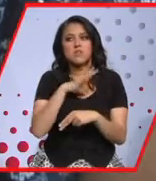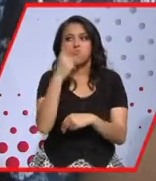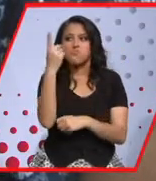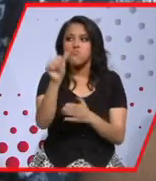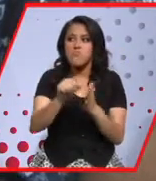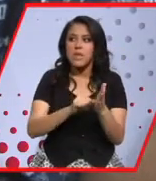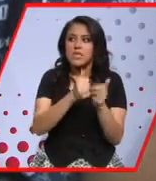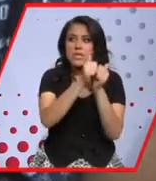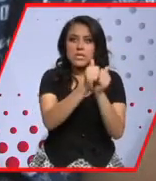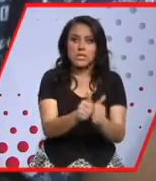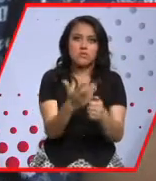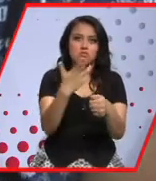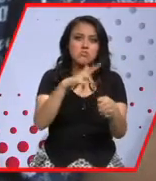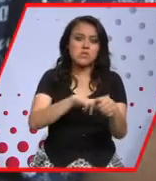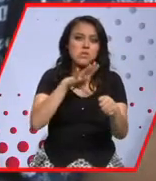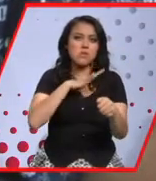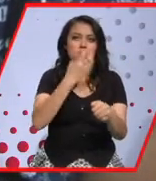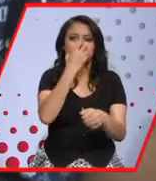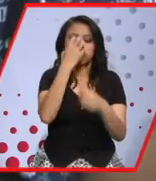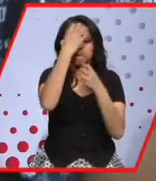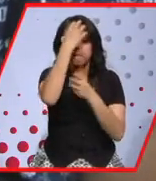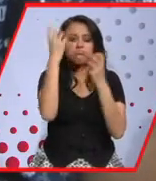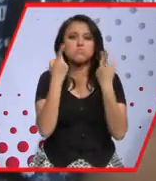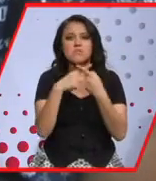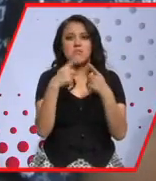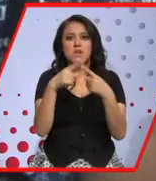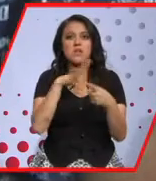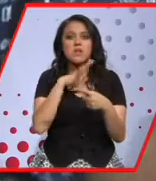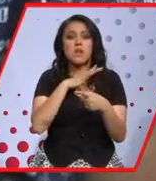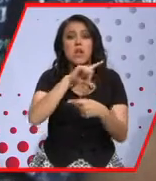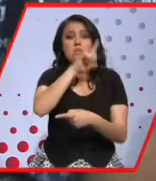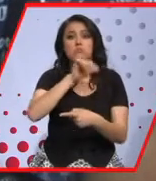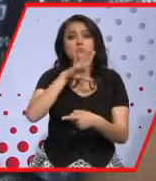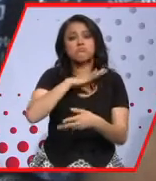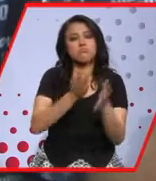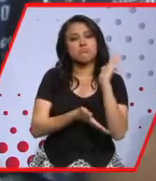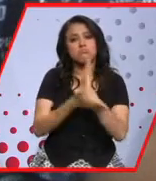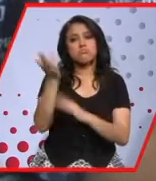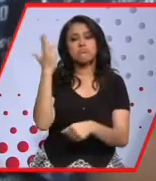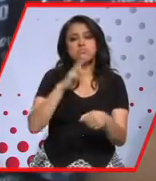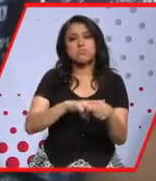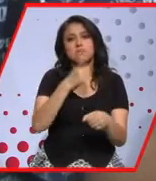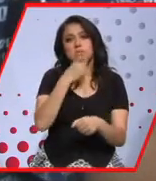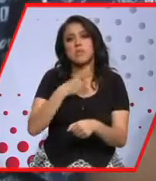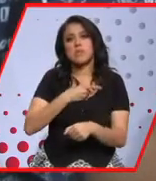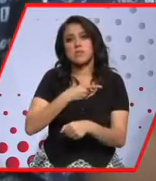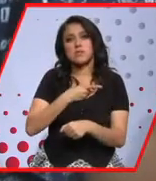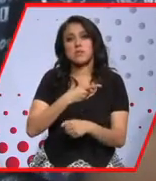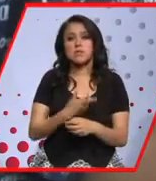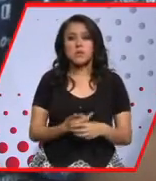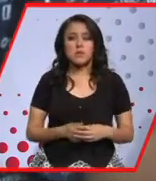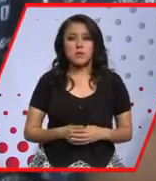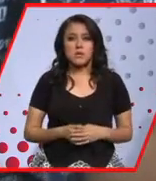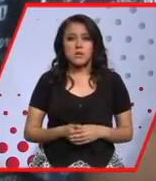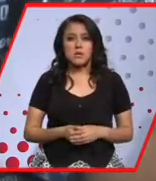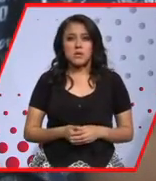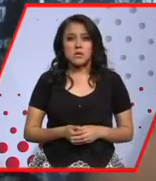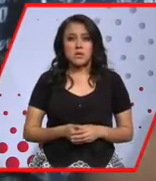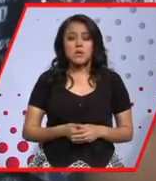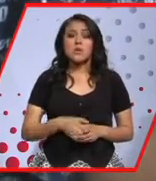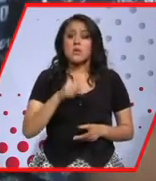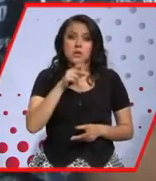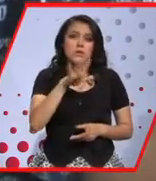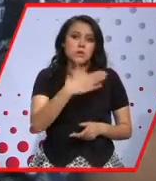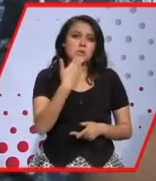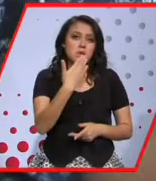1 mes con aparatos y ya hasta cuando él sale del hospital nos dicen que ya, bueno, que